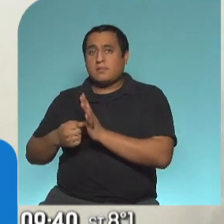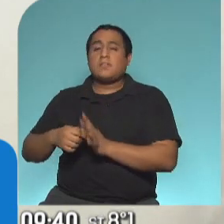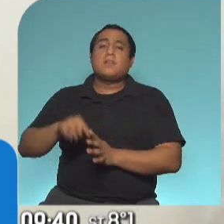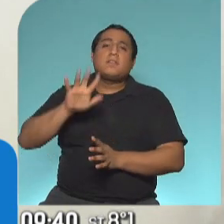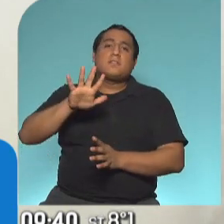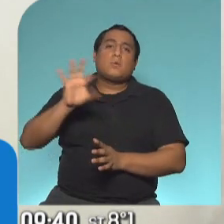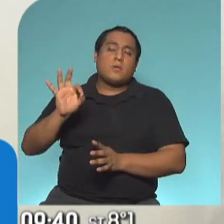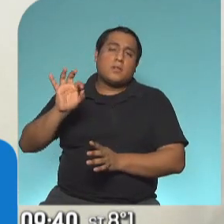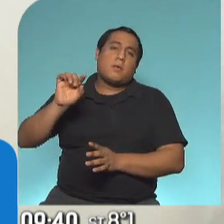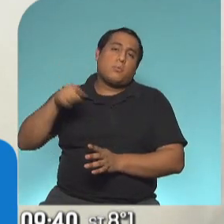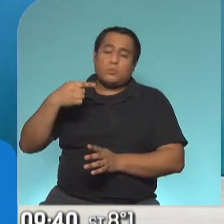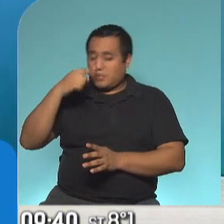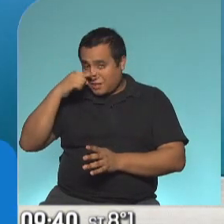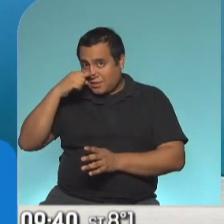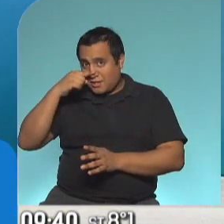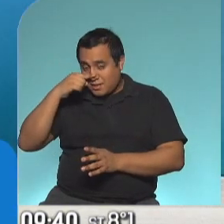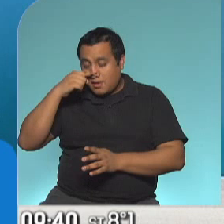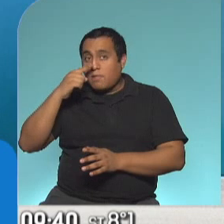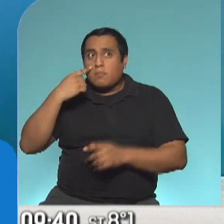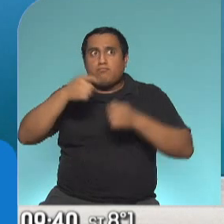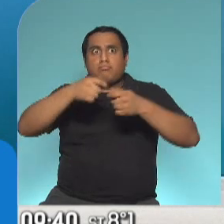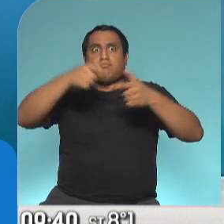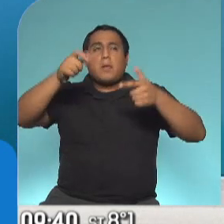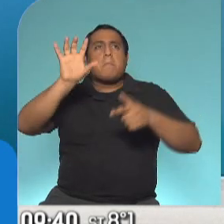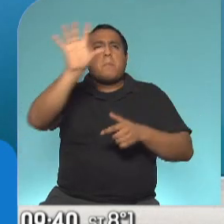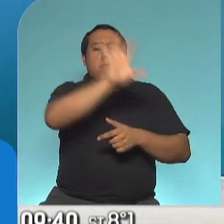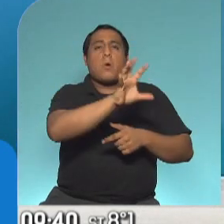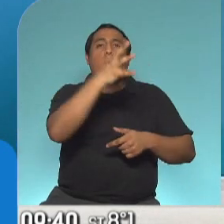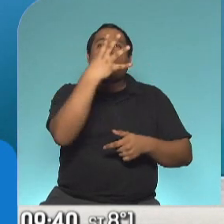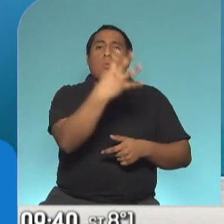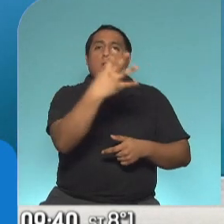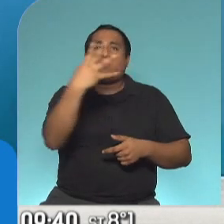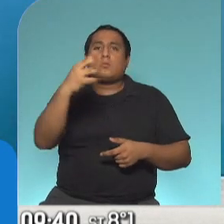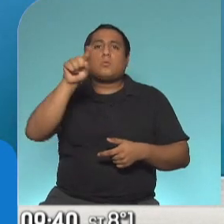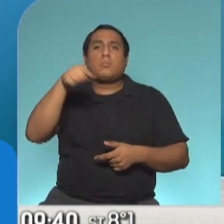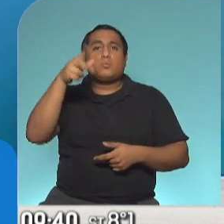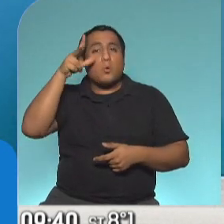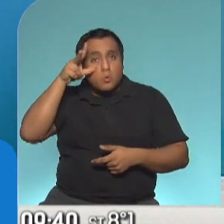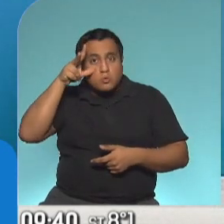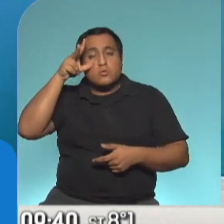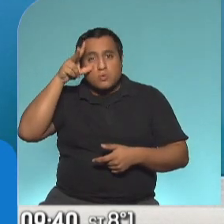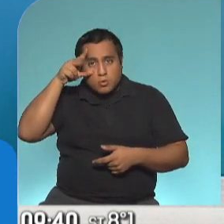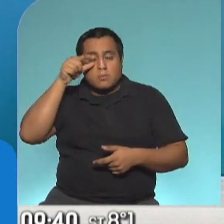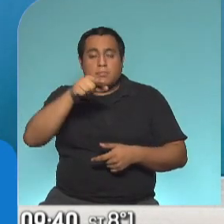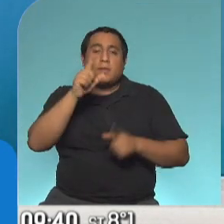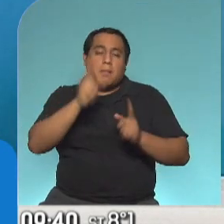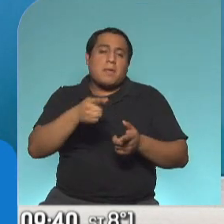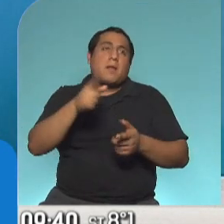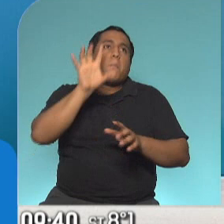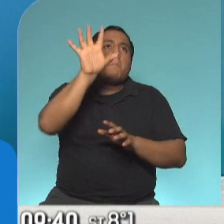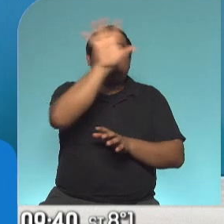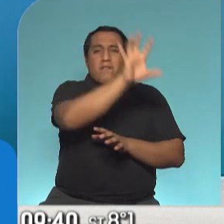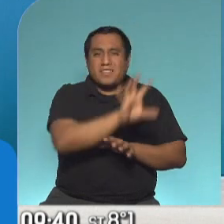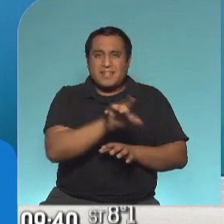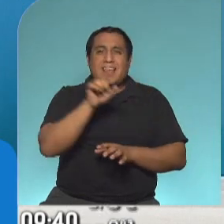50.7 y fíjense cómo está aumentando en el resto del país 44.8 también a expensas por supuesto de las provincias que